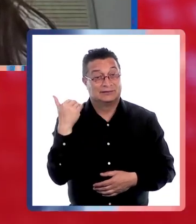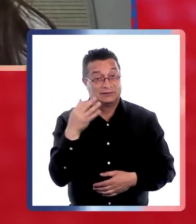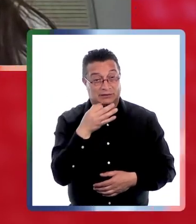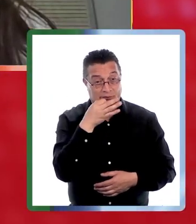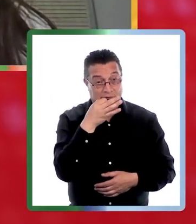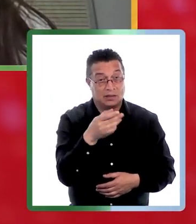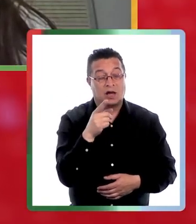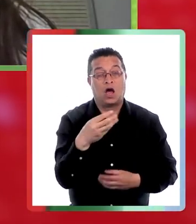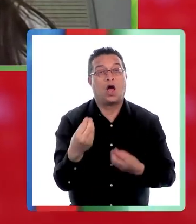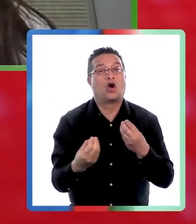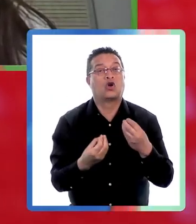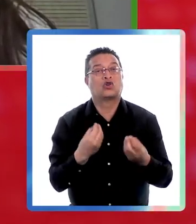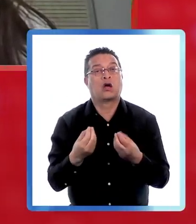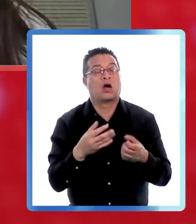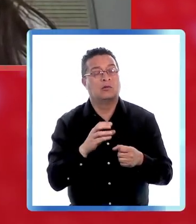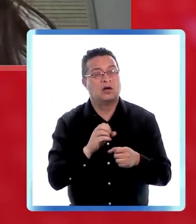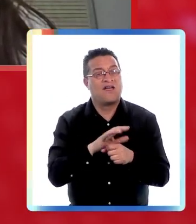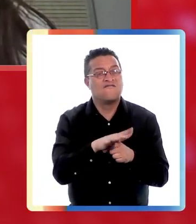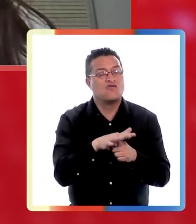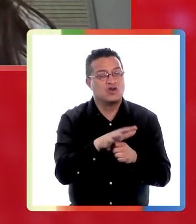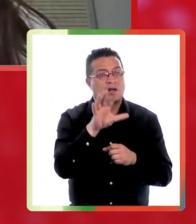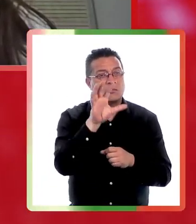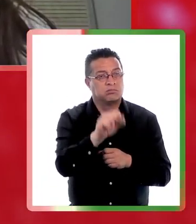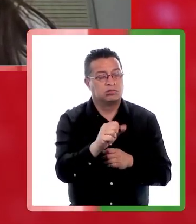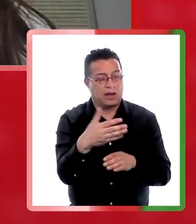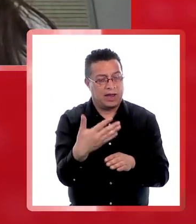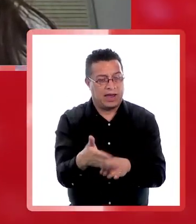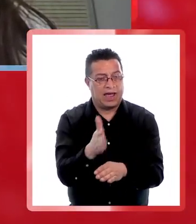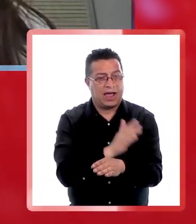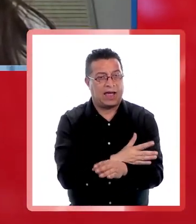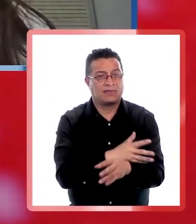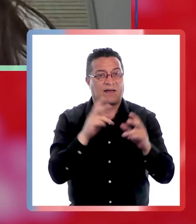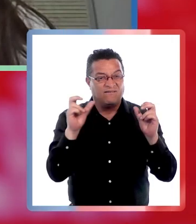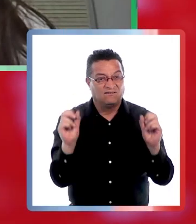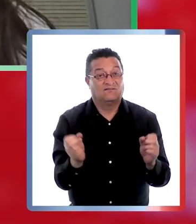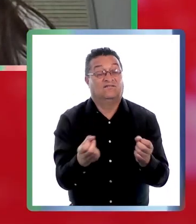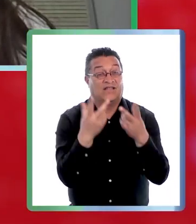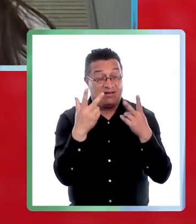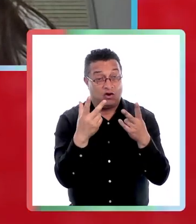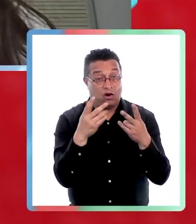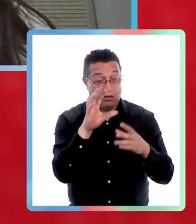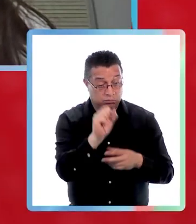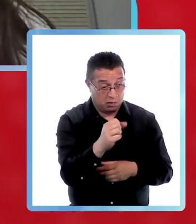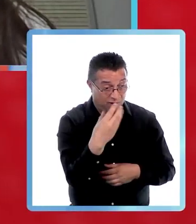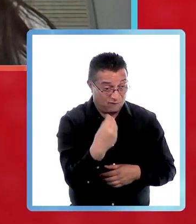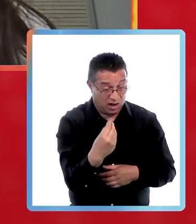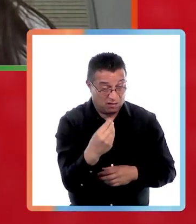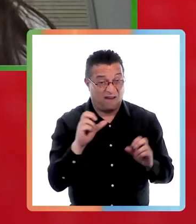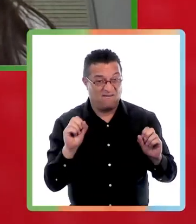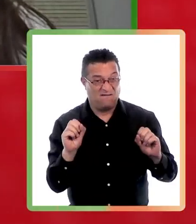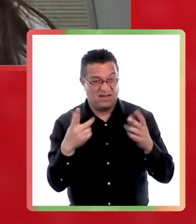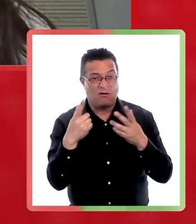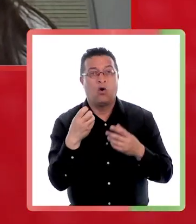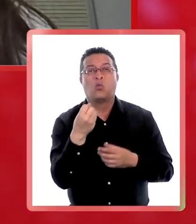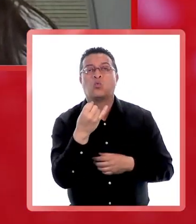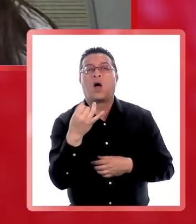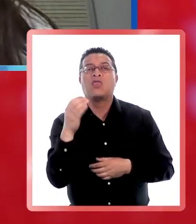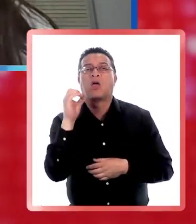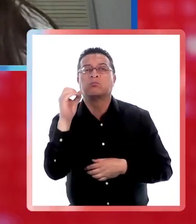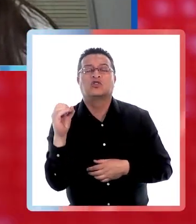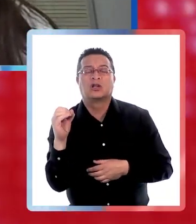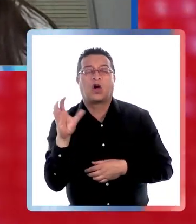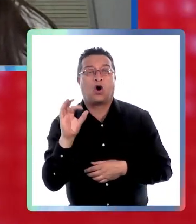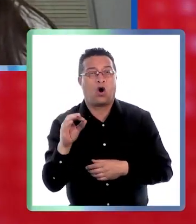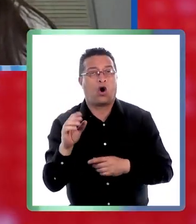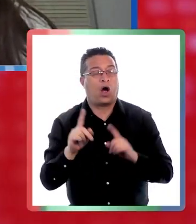la introducción, ¿cómo influye la detección temprana en las tasas de supervivencia del cáncer de mama? Porque quizá